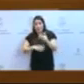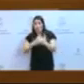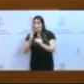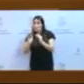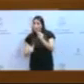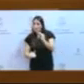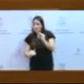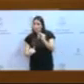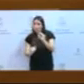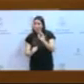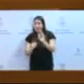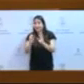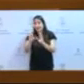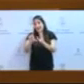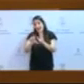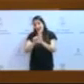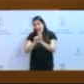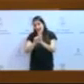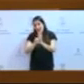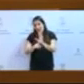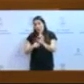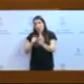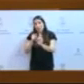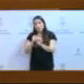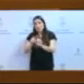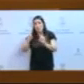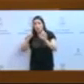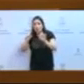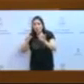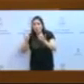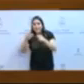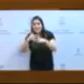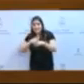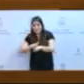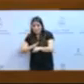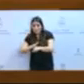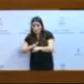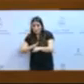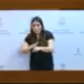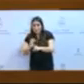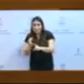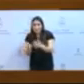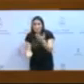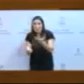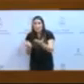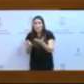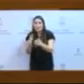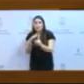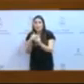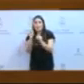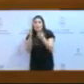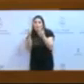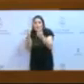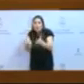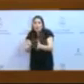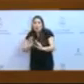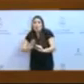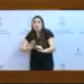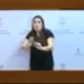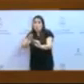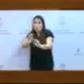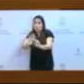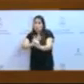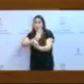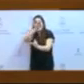lo cual la educación, la formación, la reinserción, tener en cuenta su situación personal, está dentro